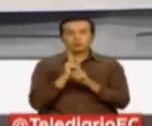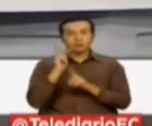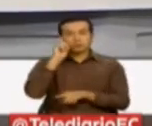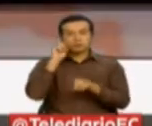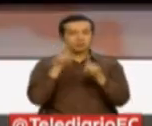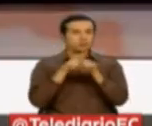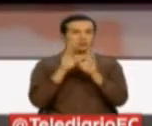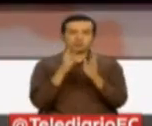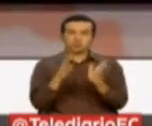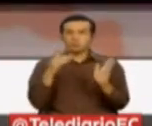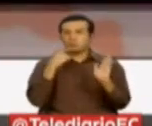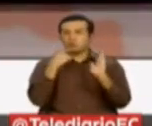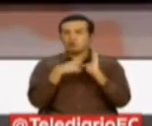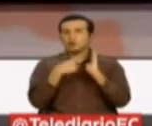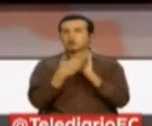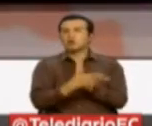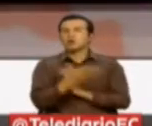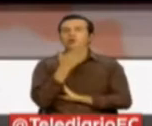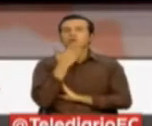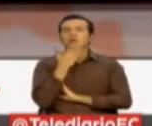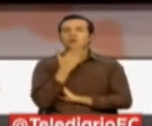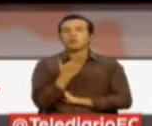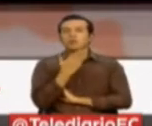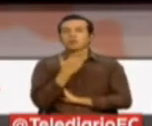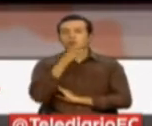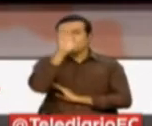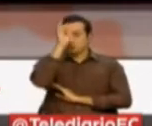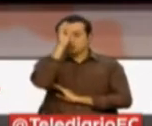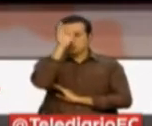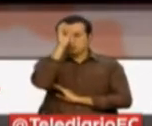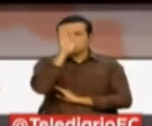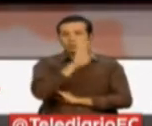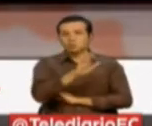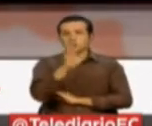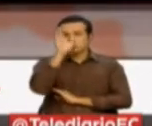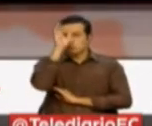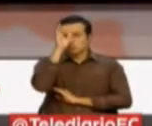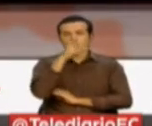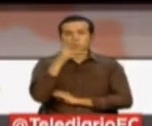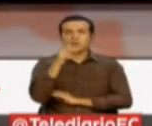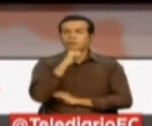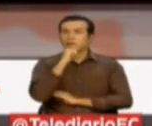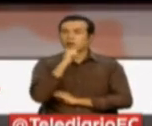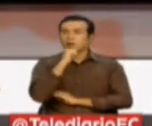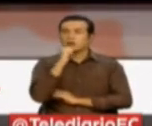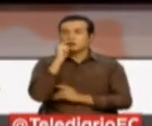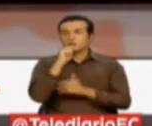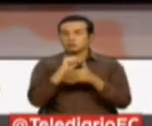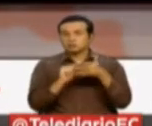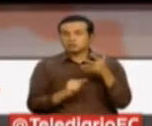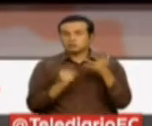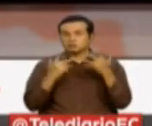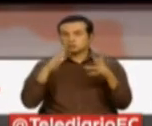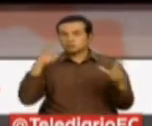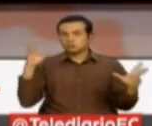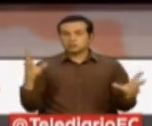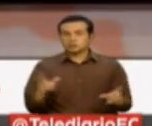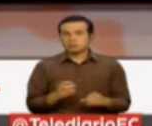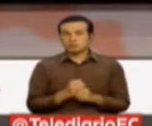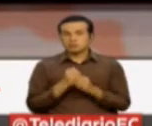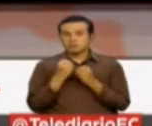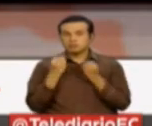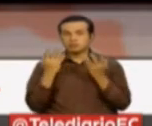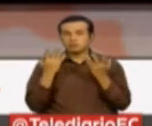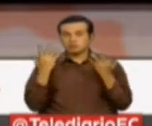compartimos por ejemplo la aproximación que se hace conceptualmente sobre el déficit de balanza de pagos y el resultado de la balanza